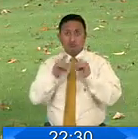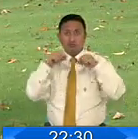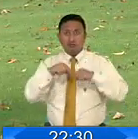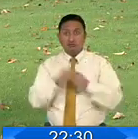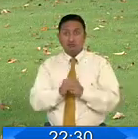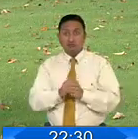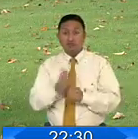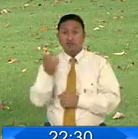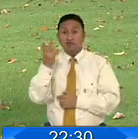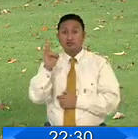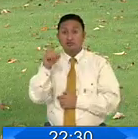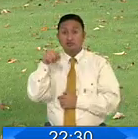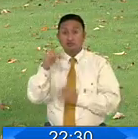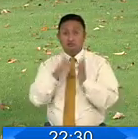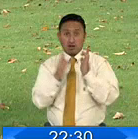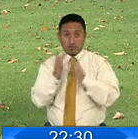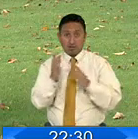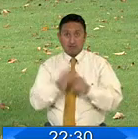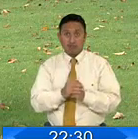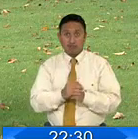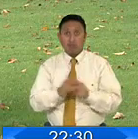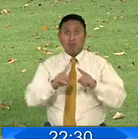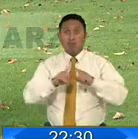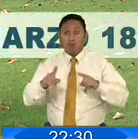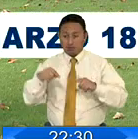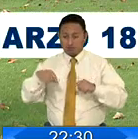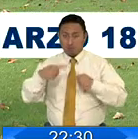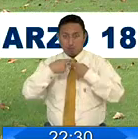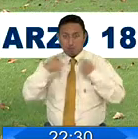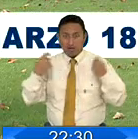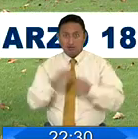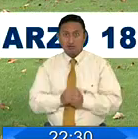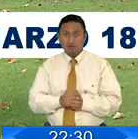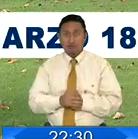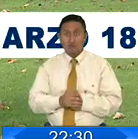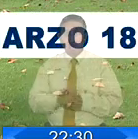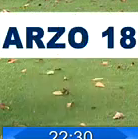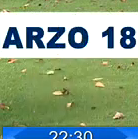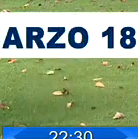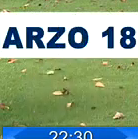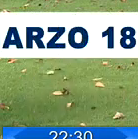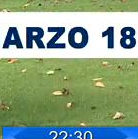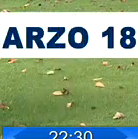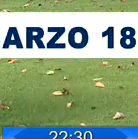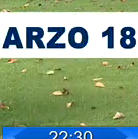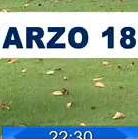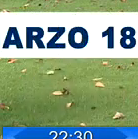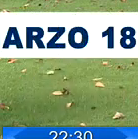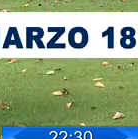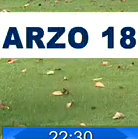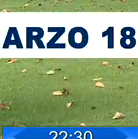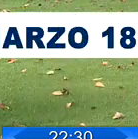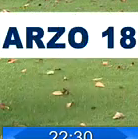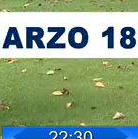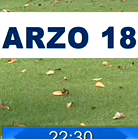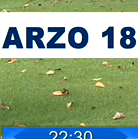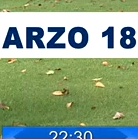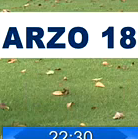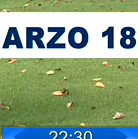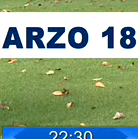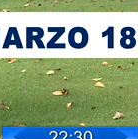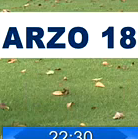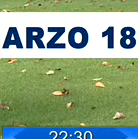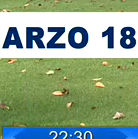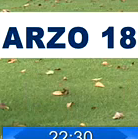de los 17 mil en abril. Pero el récord se lleva a marzo, cuando más de 18 mil menores ingresaron ilegalmente a la frontera entre